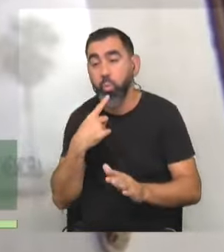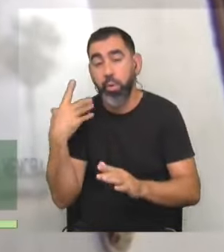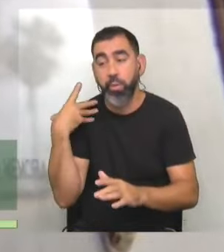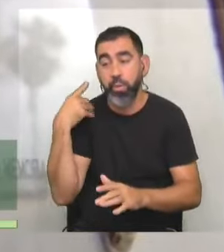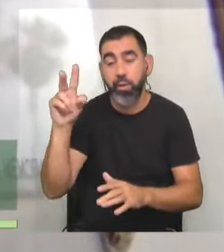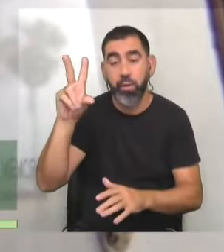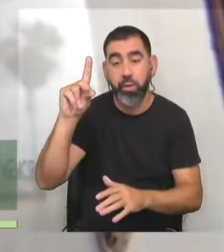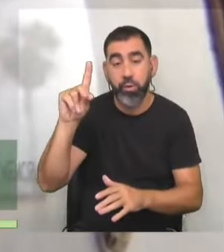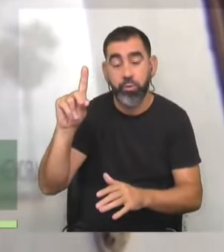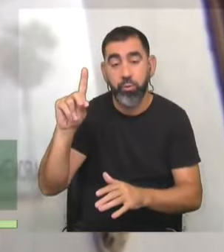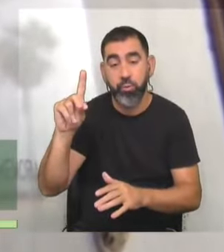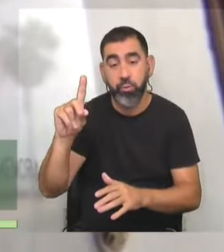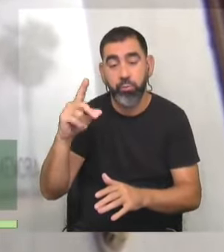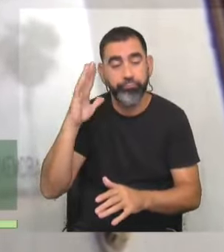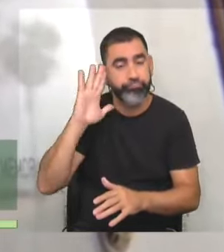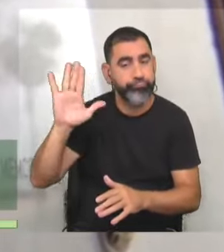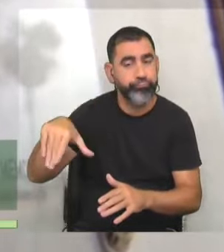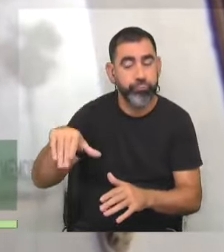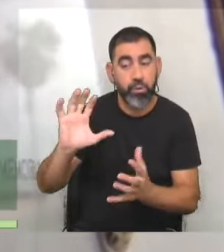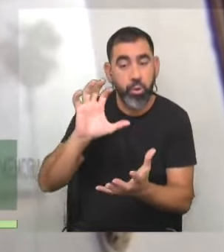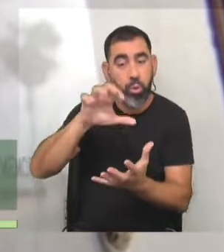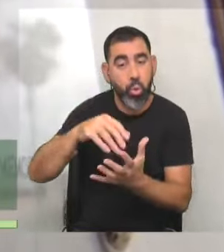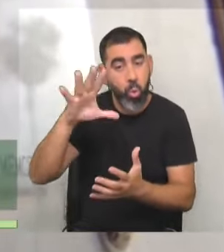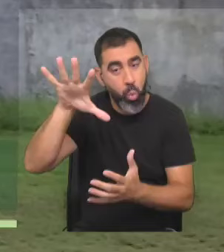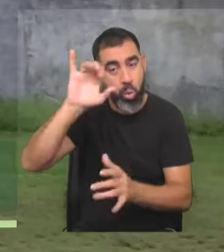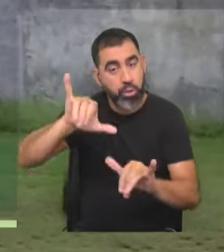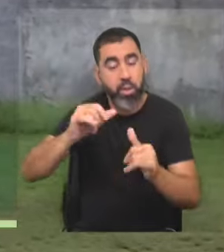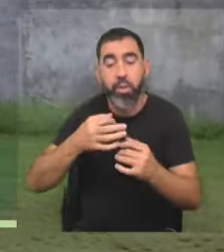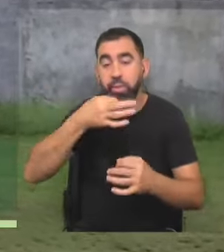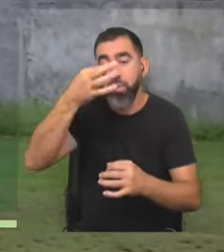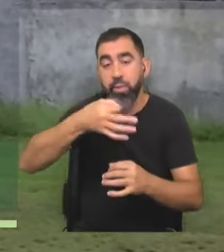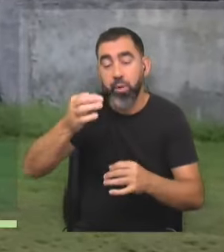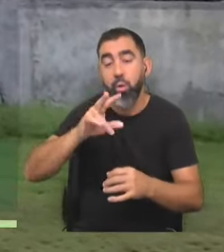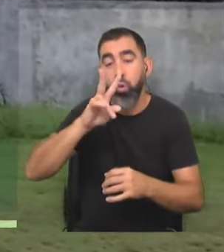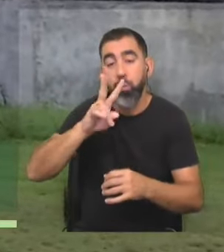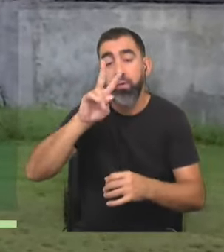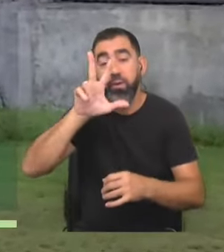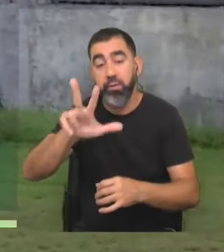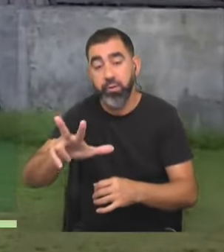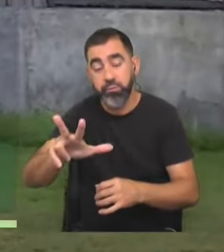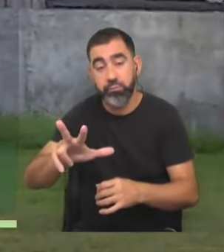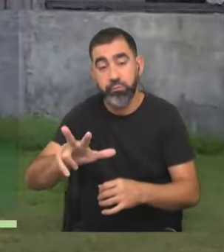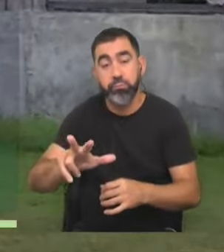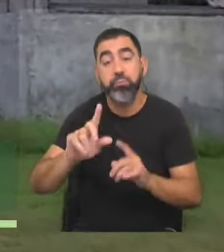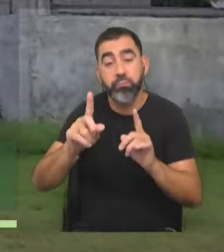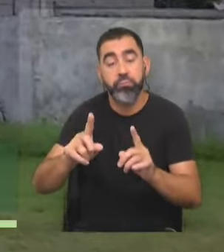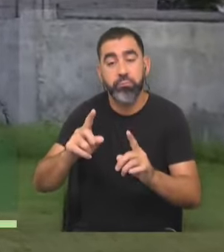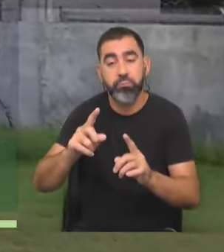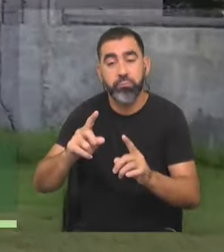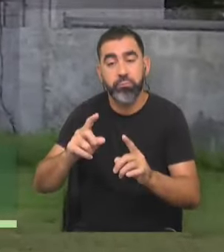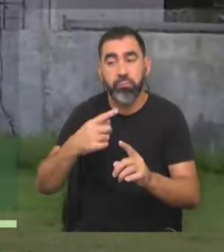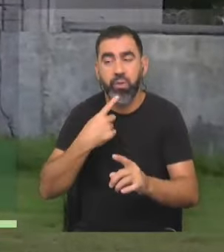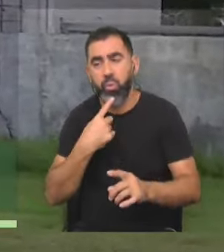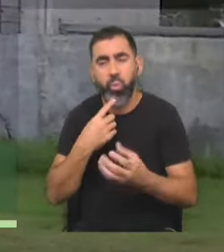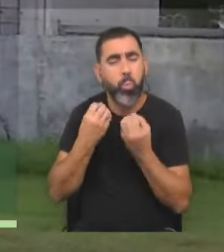de utu Juan Pereira ignore que el sitio de memoria ya fue declarado en 2023 Por otra parte reprochó que ponga en